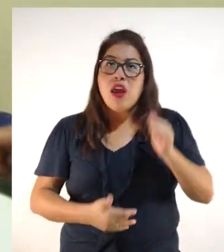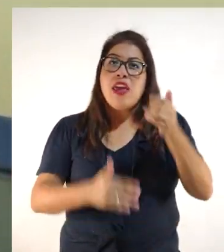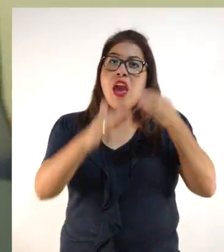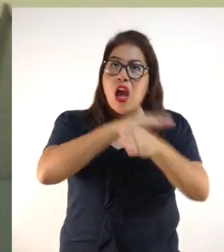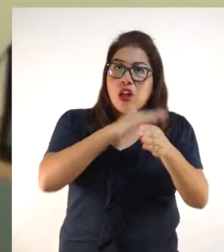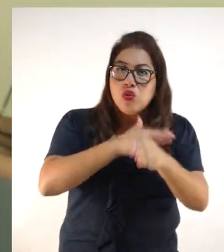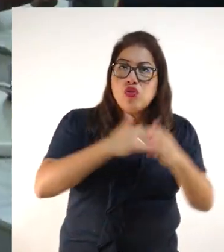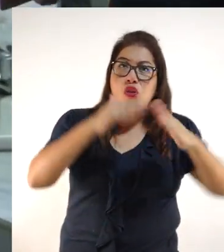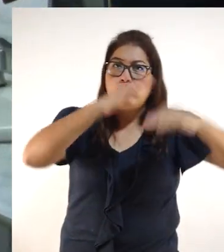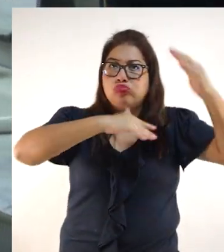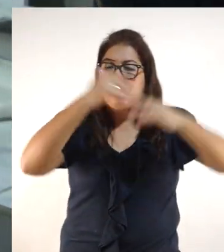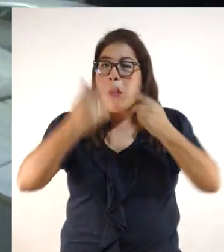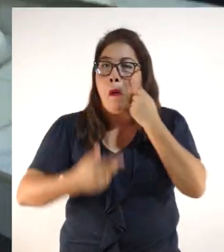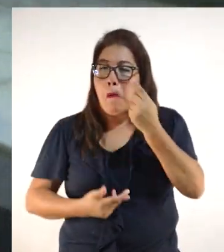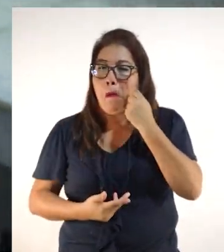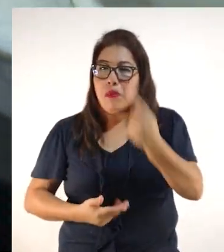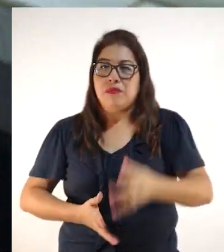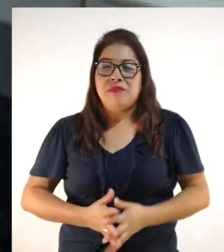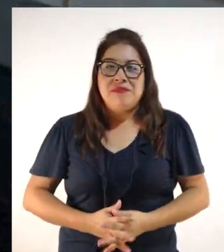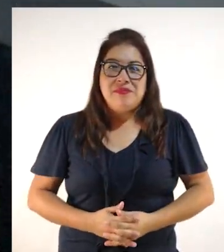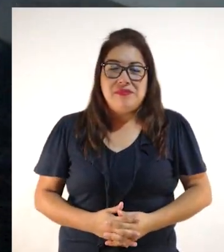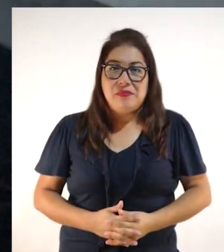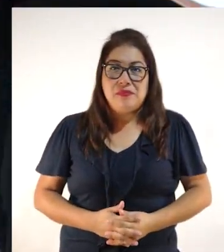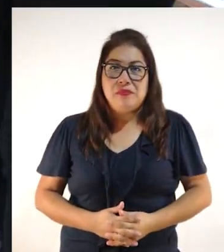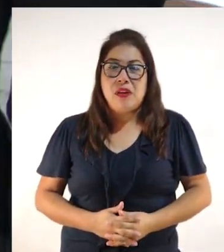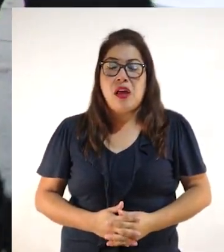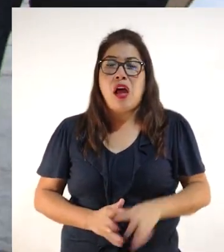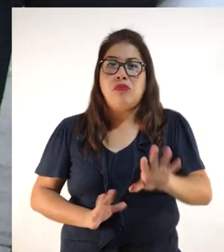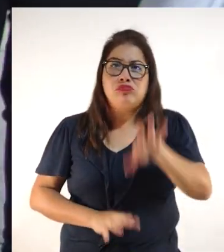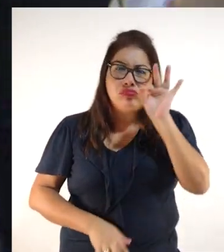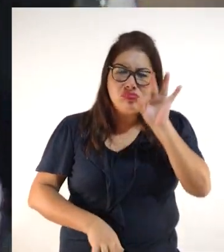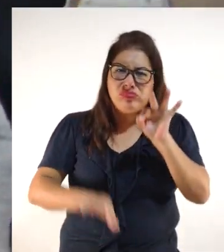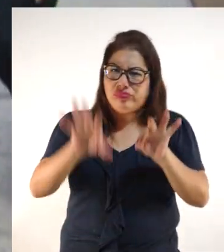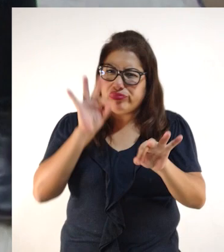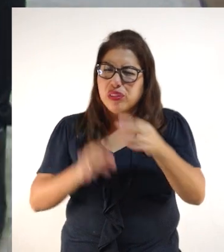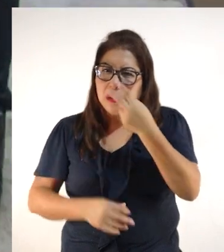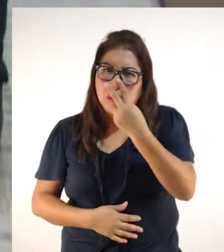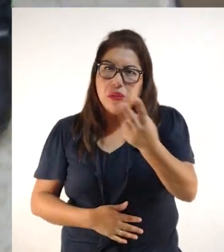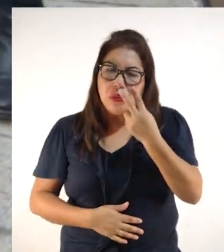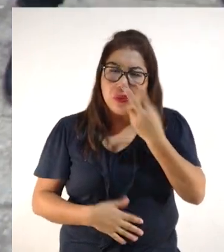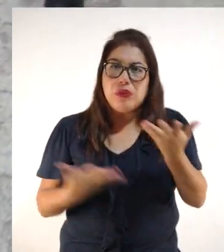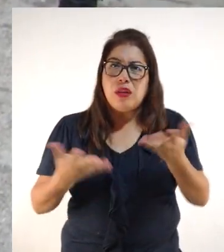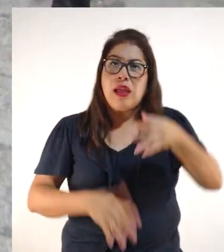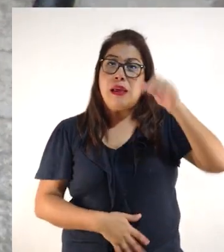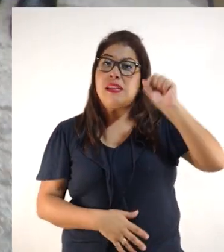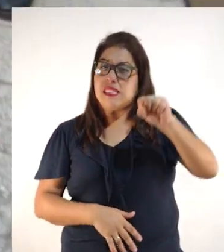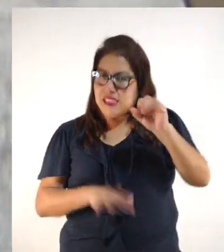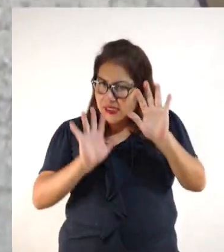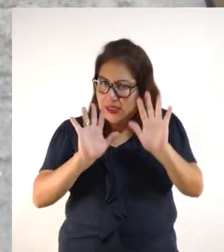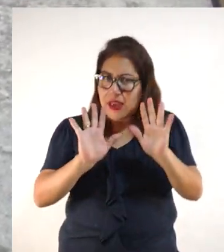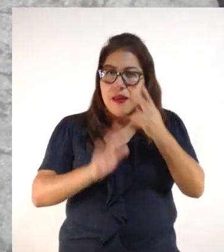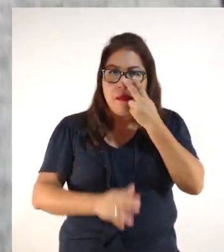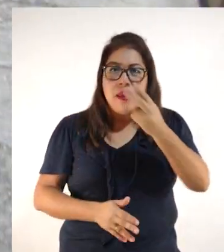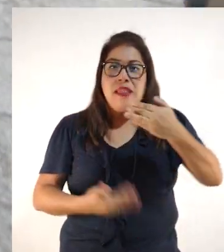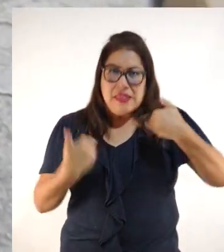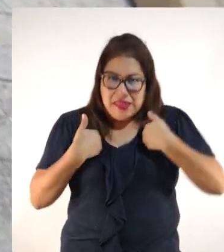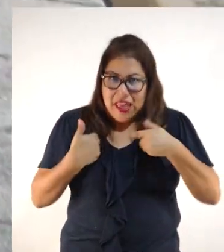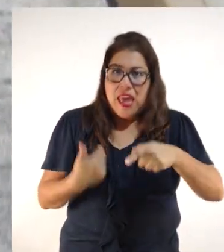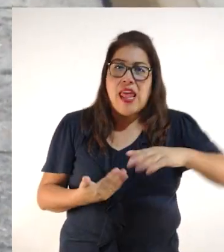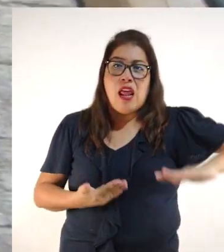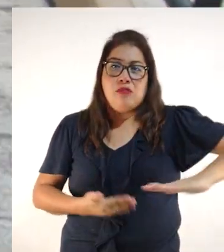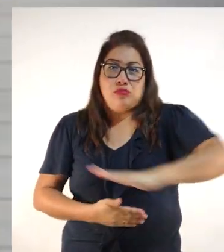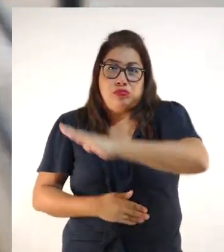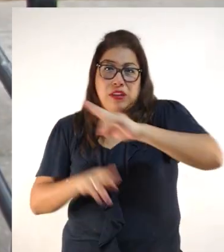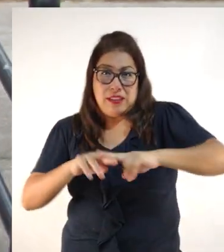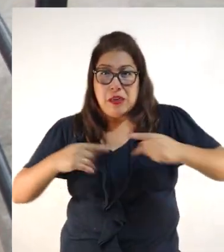el eje de accesibilidad al medio físico. Ya he identificado que, si bien es cierto, presenta una